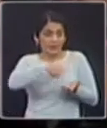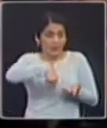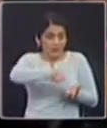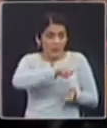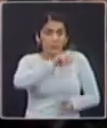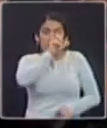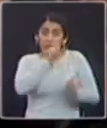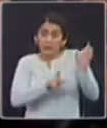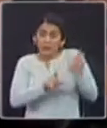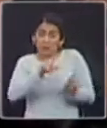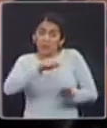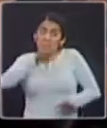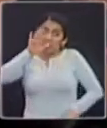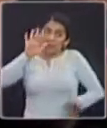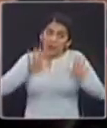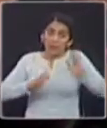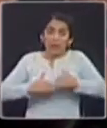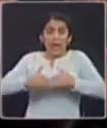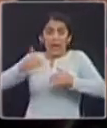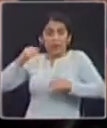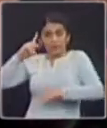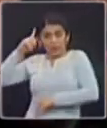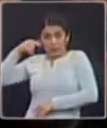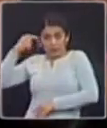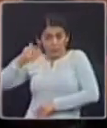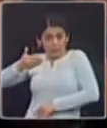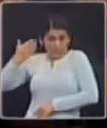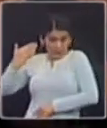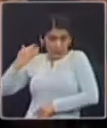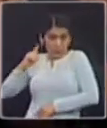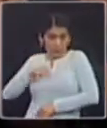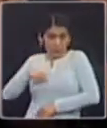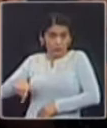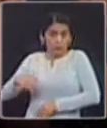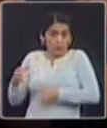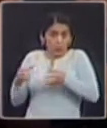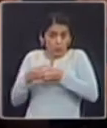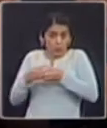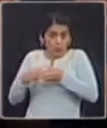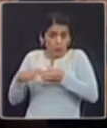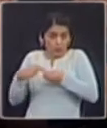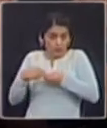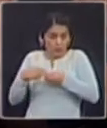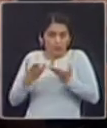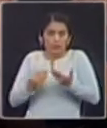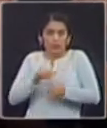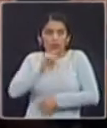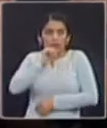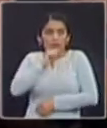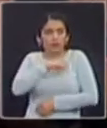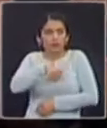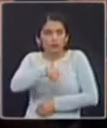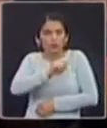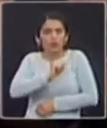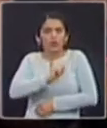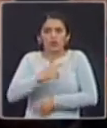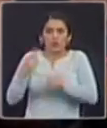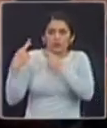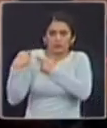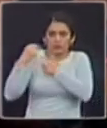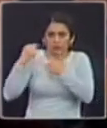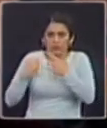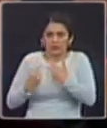formando parte del anterior gobierno y que no le han respondido al Ecuador por los casos de Yachay, no